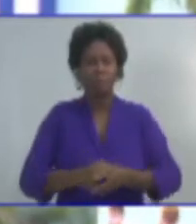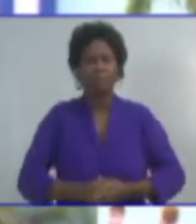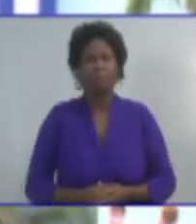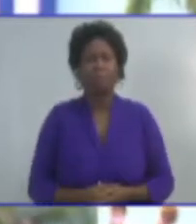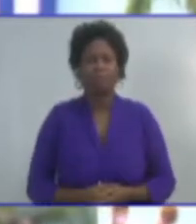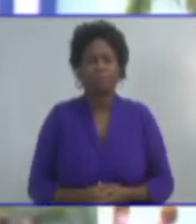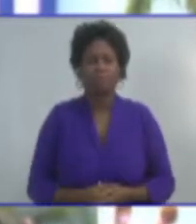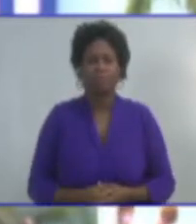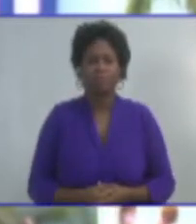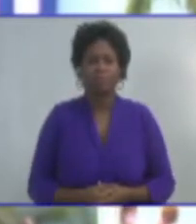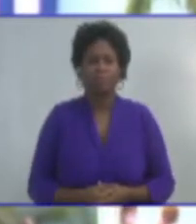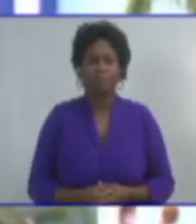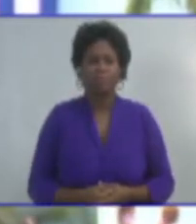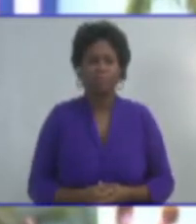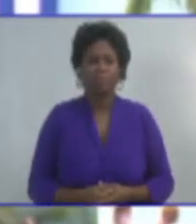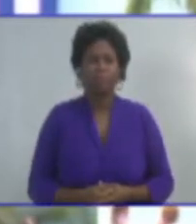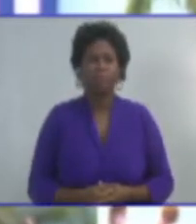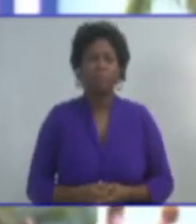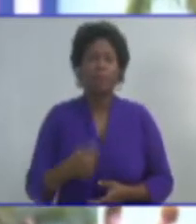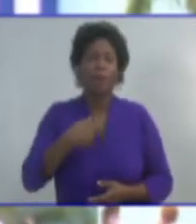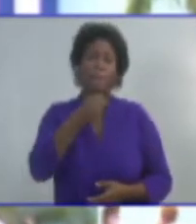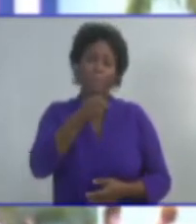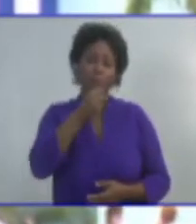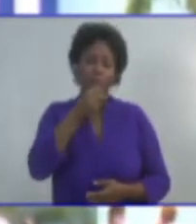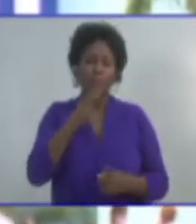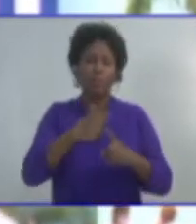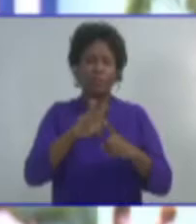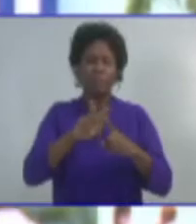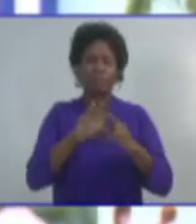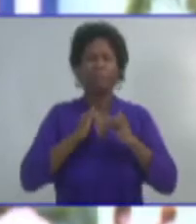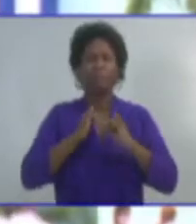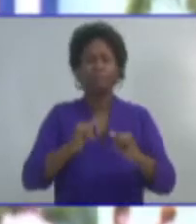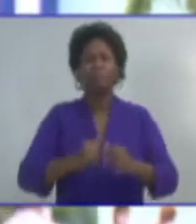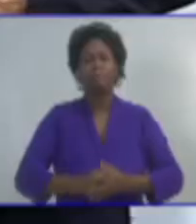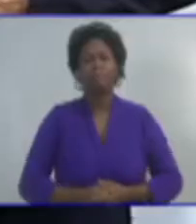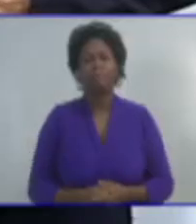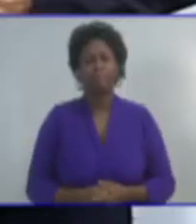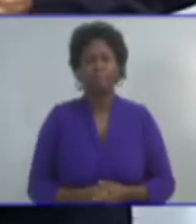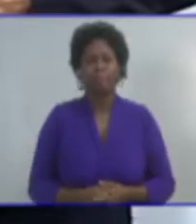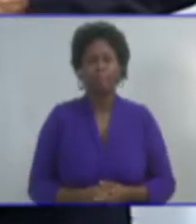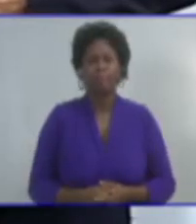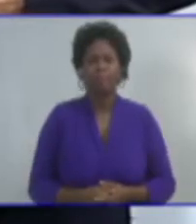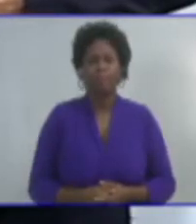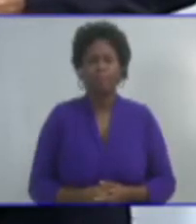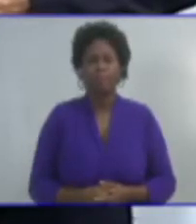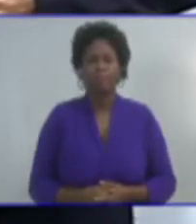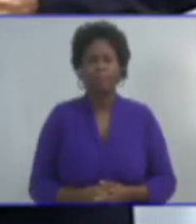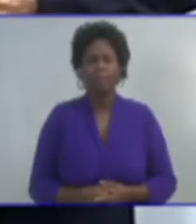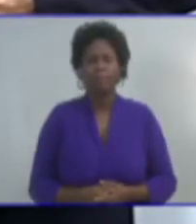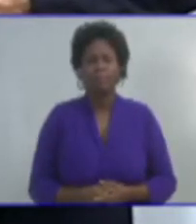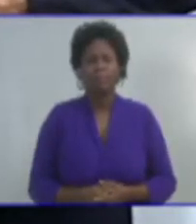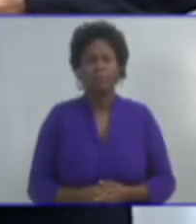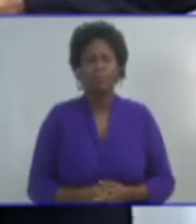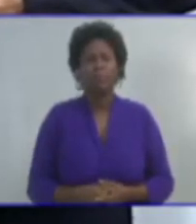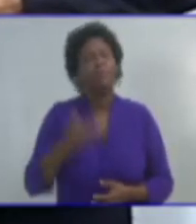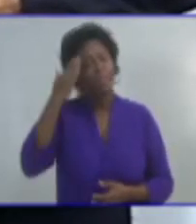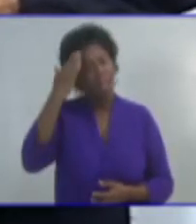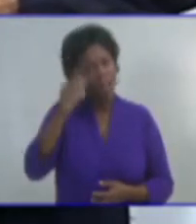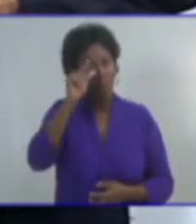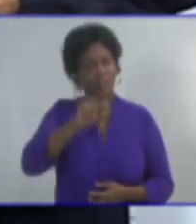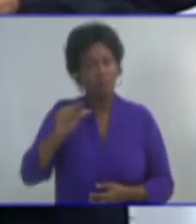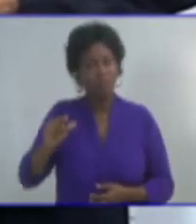curso escolar 2021. Soy Yaisé Delgado, gracias por su amable atención. Te agradecemos a ti, Yaisé,